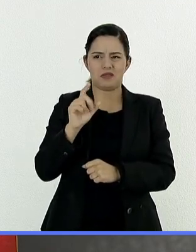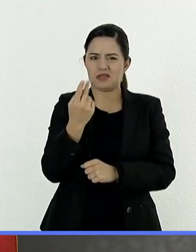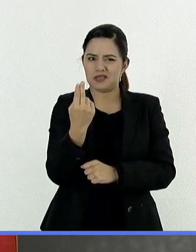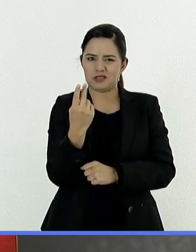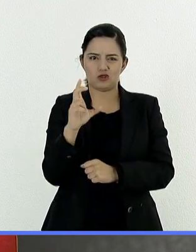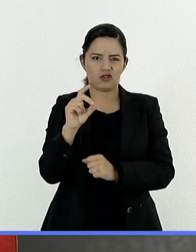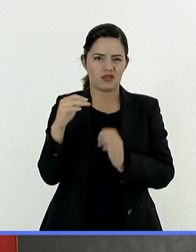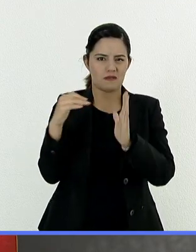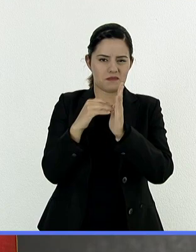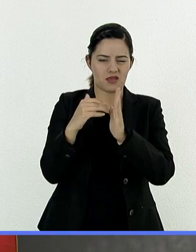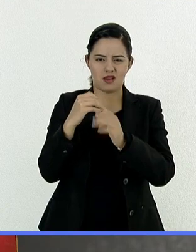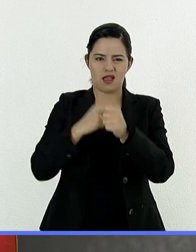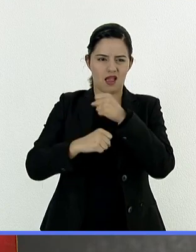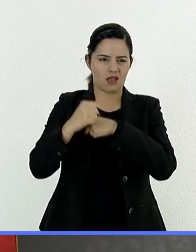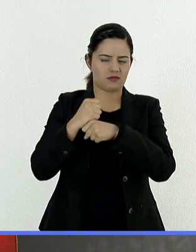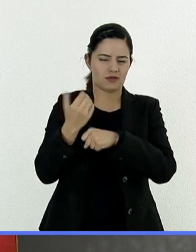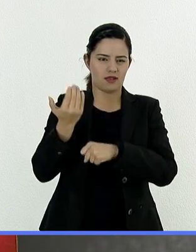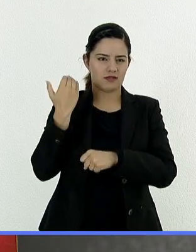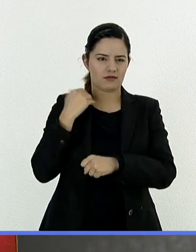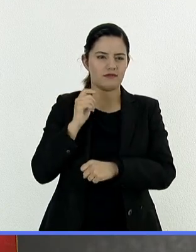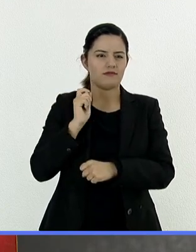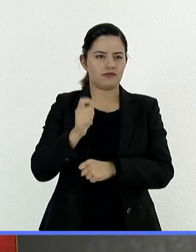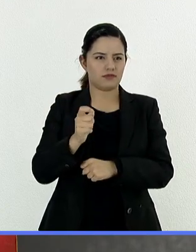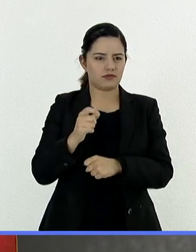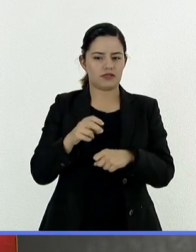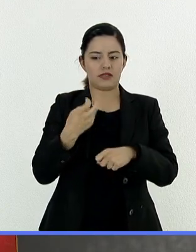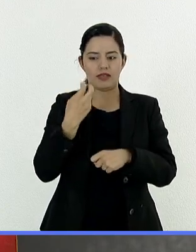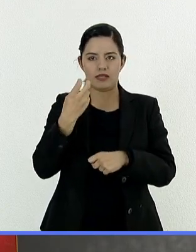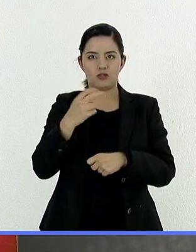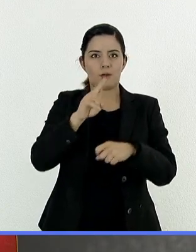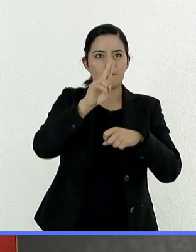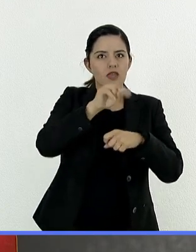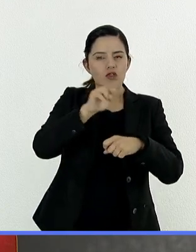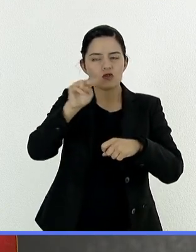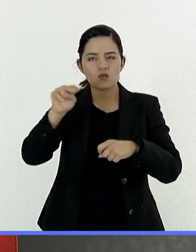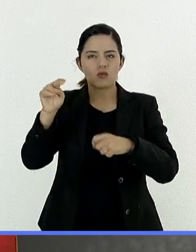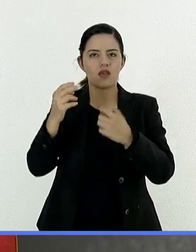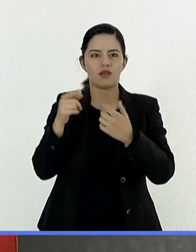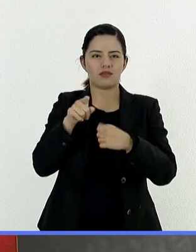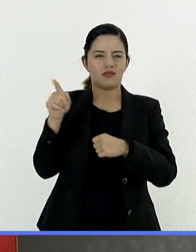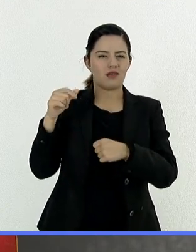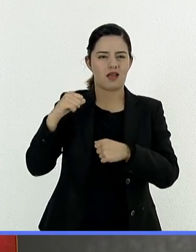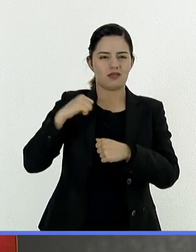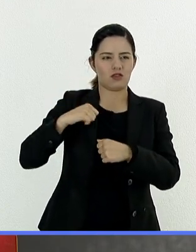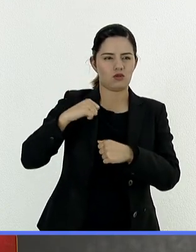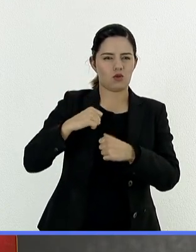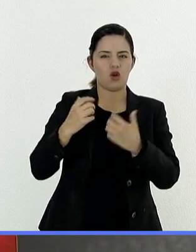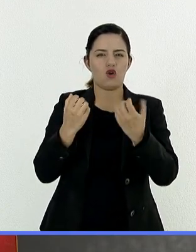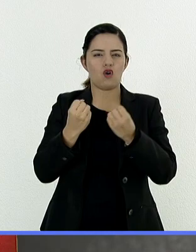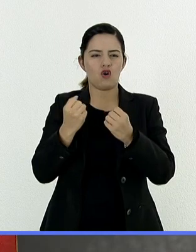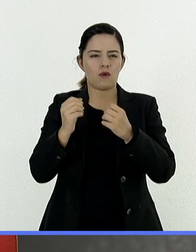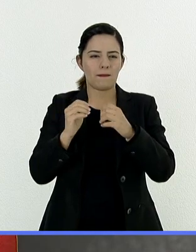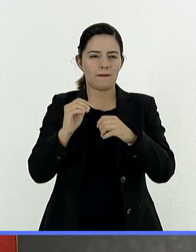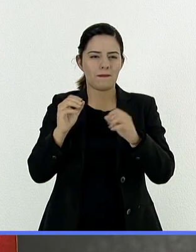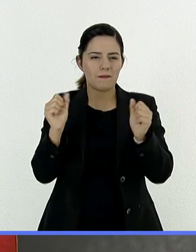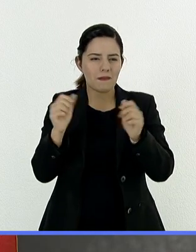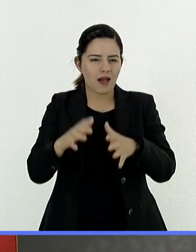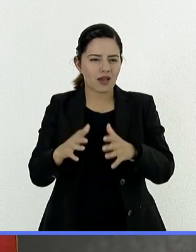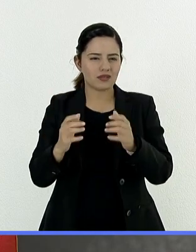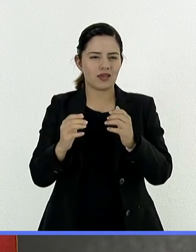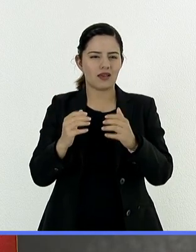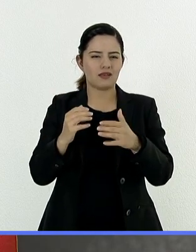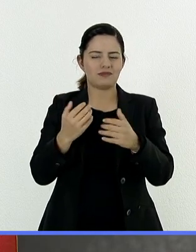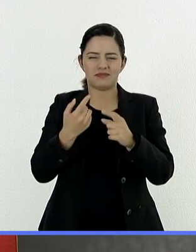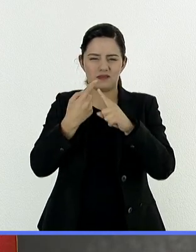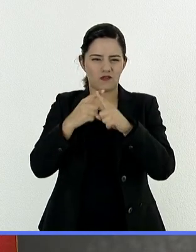una especie de Rito no una especie está haciendo un Rito con con estas pinturas y están haciendo magia empática lo mismo sucedió